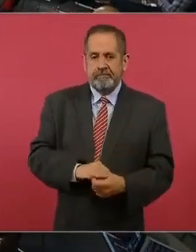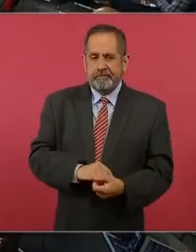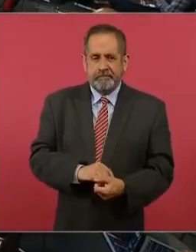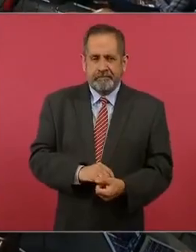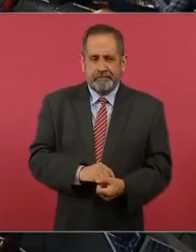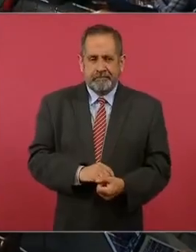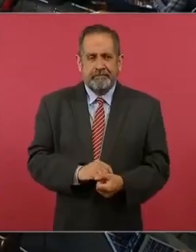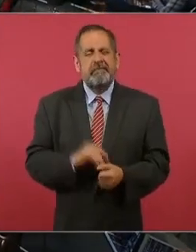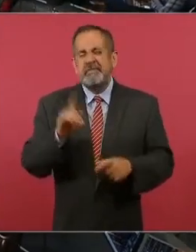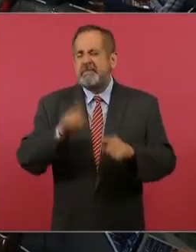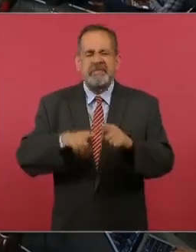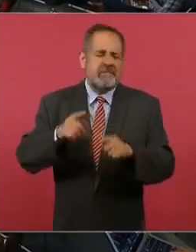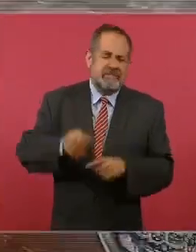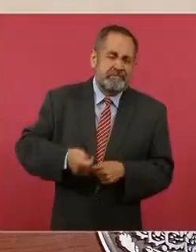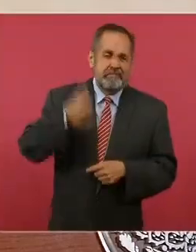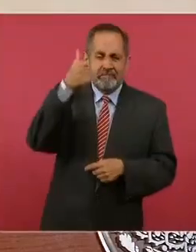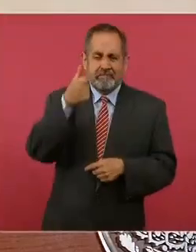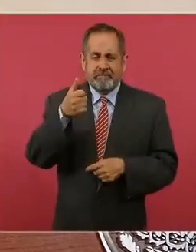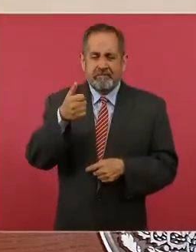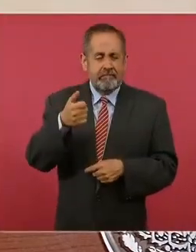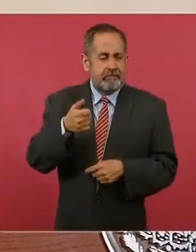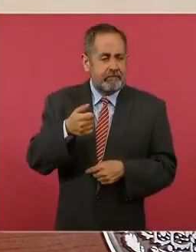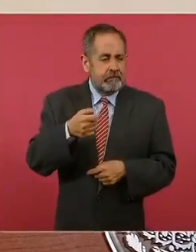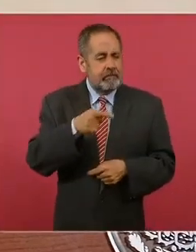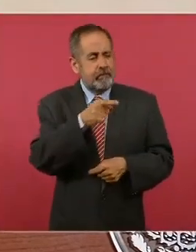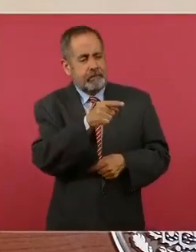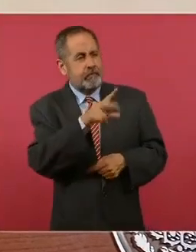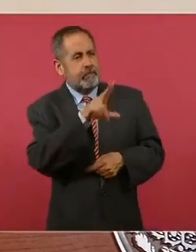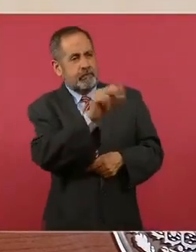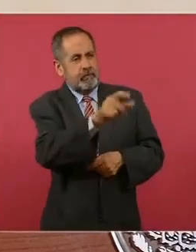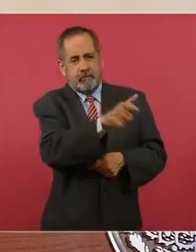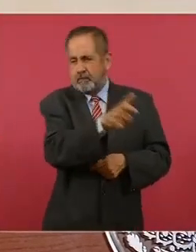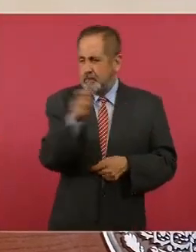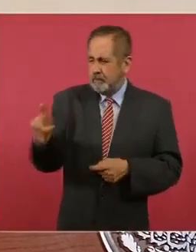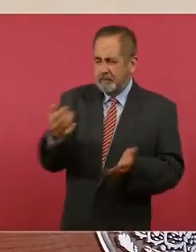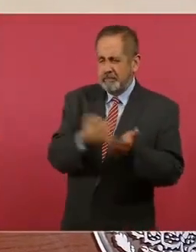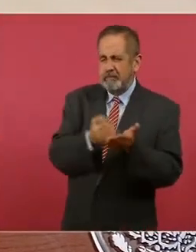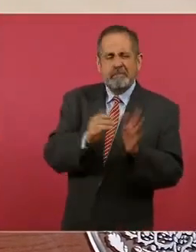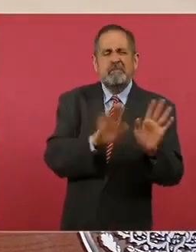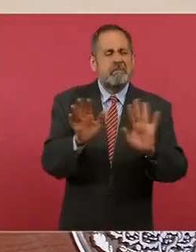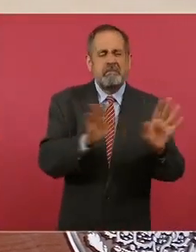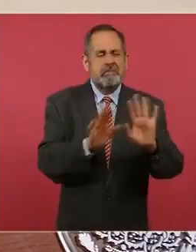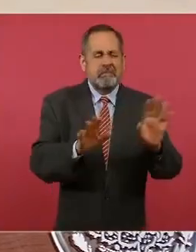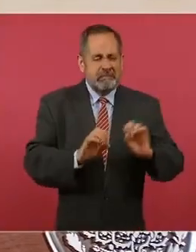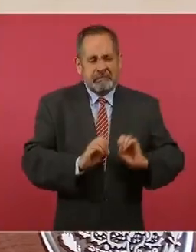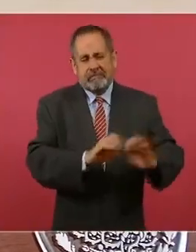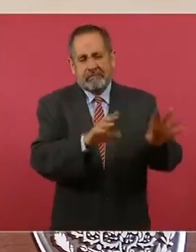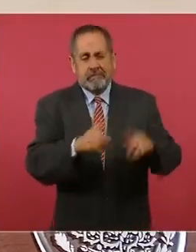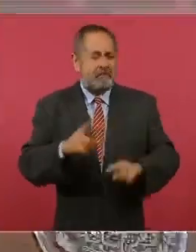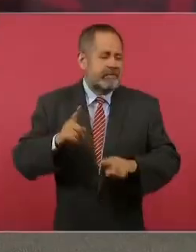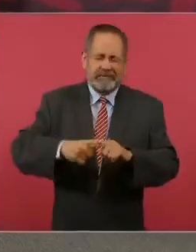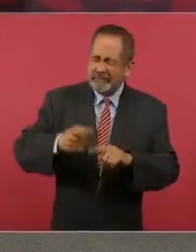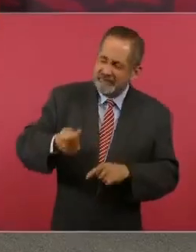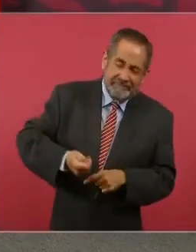¿Saben quién empezó con esas condonaciones de impuestos o esos mecanismos para